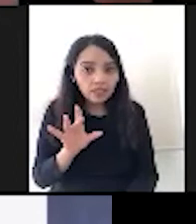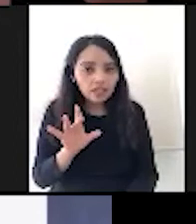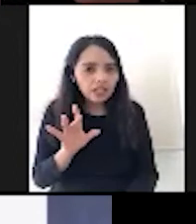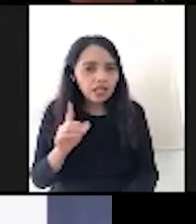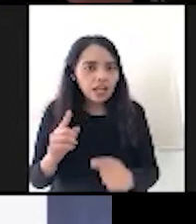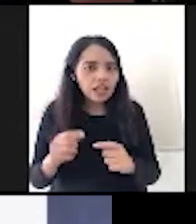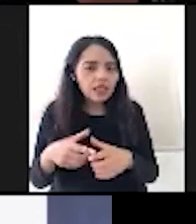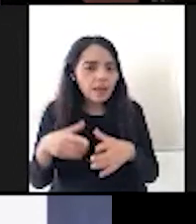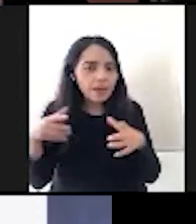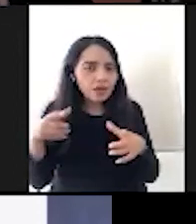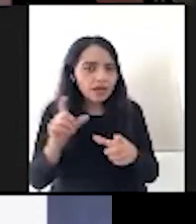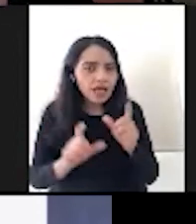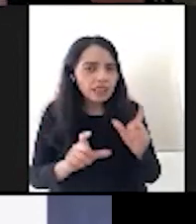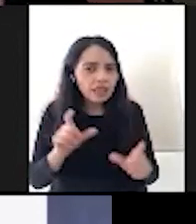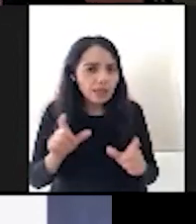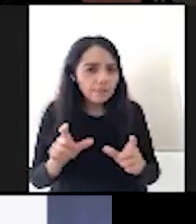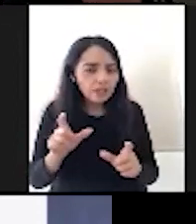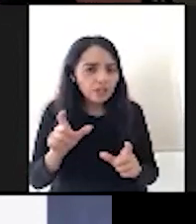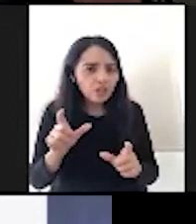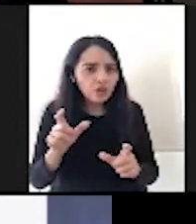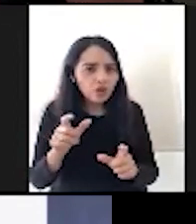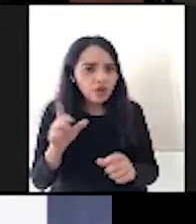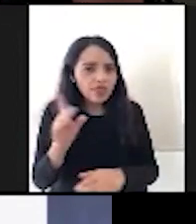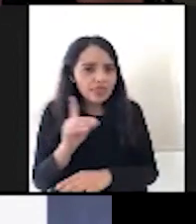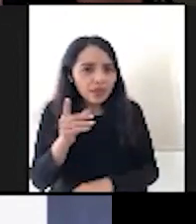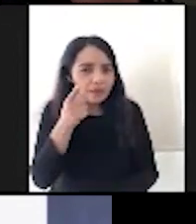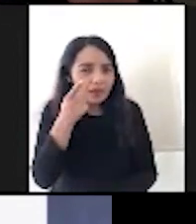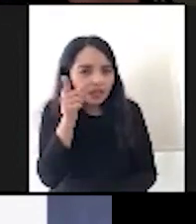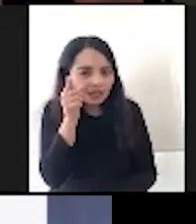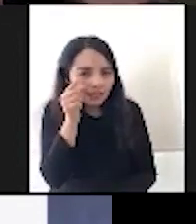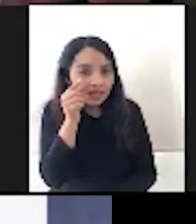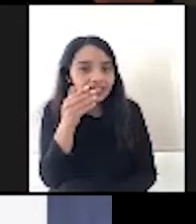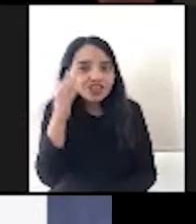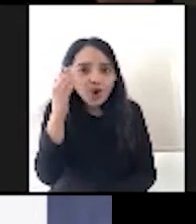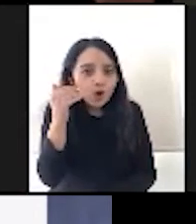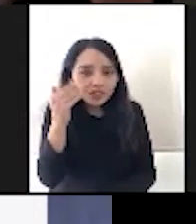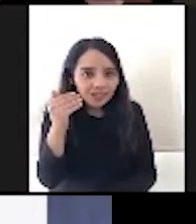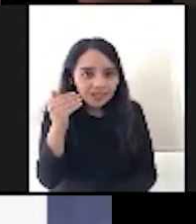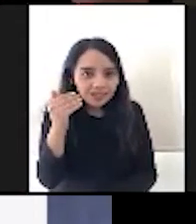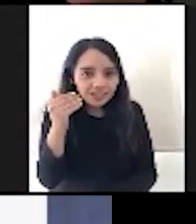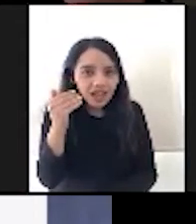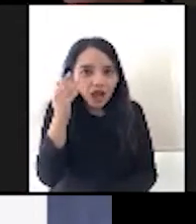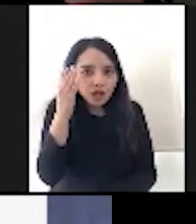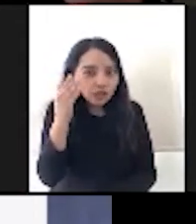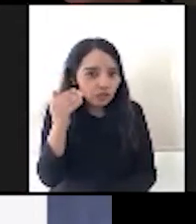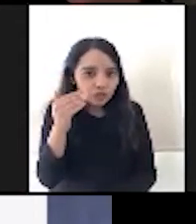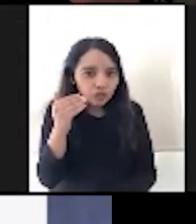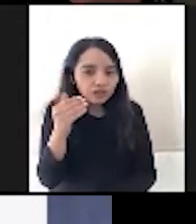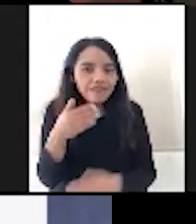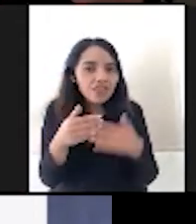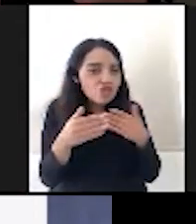con impedimentos visuales no saben por dónde no ven, ¿no? No es que tengan clarísimo que por ese punto de la visión ellos no ven,